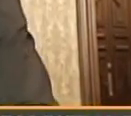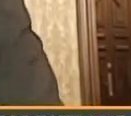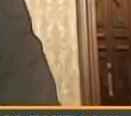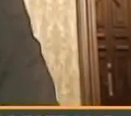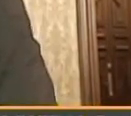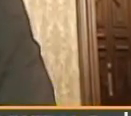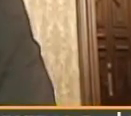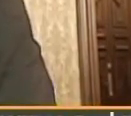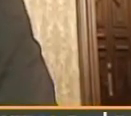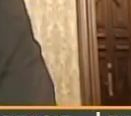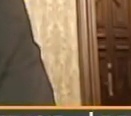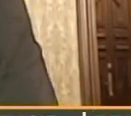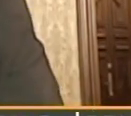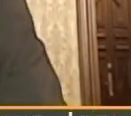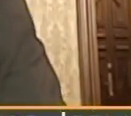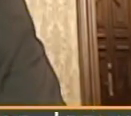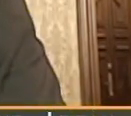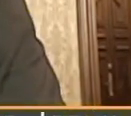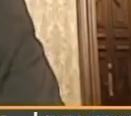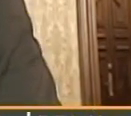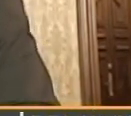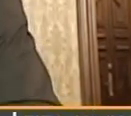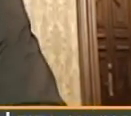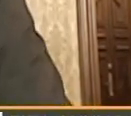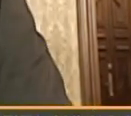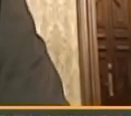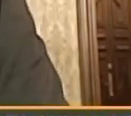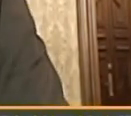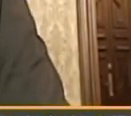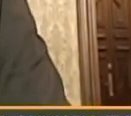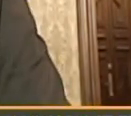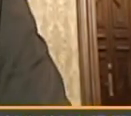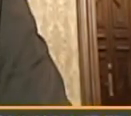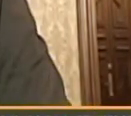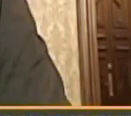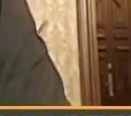y con ella nosotros vamos a retornar nuevamente el pase a Venezolana de Televisión.